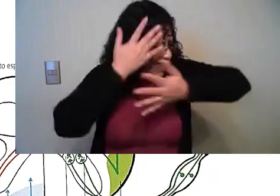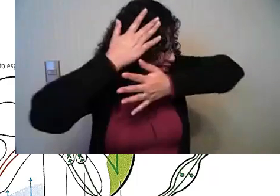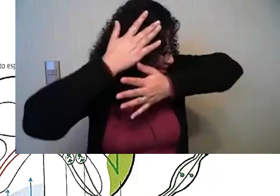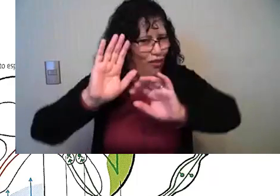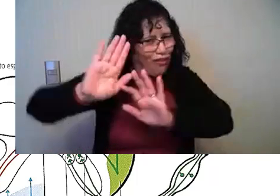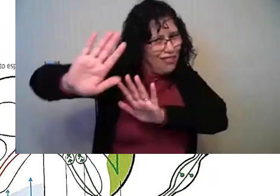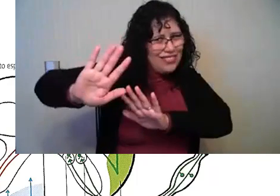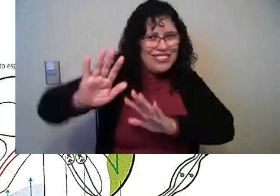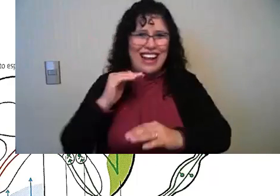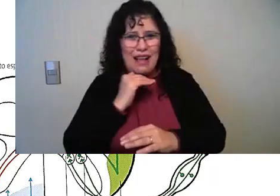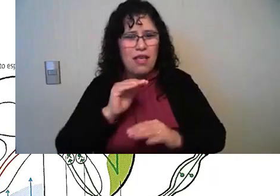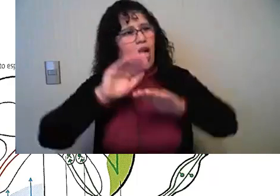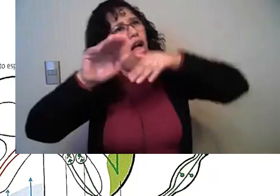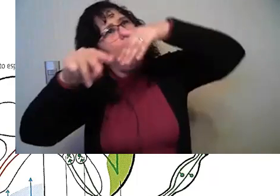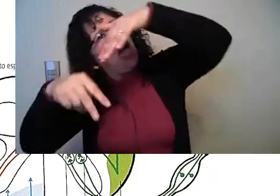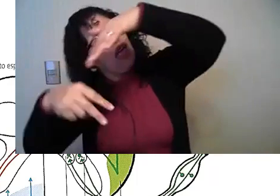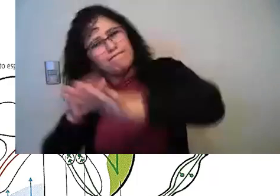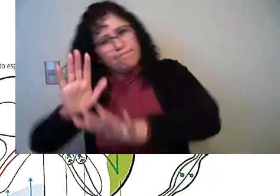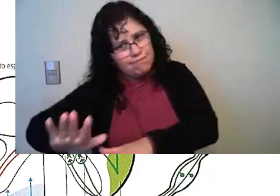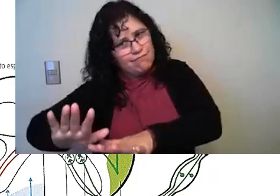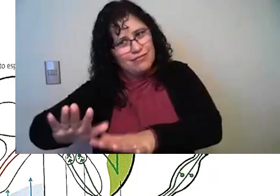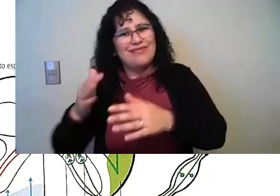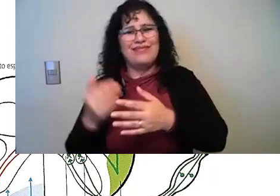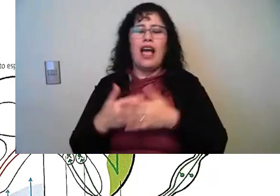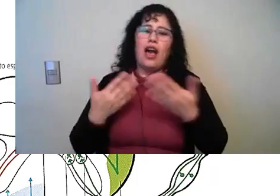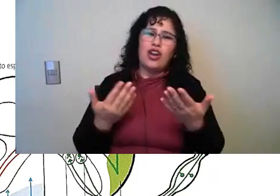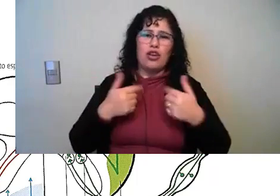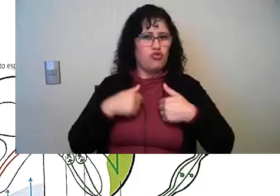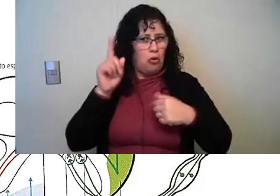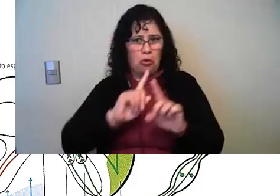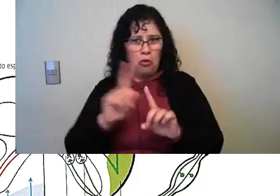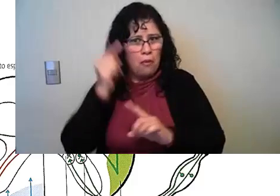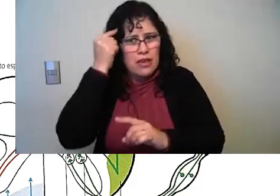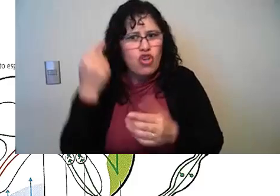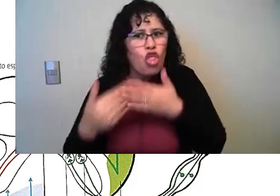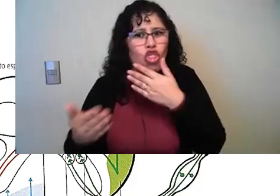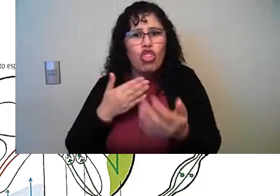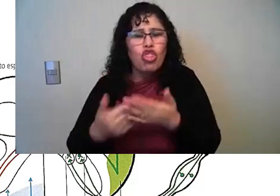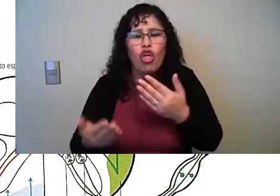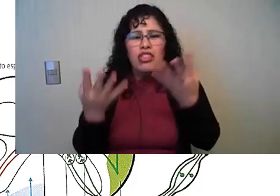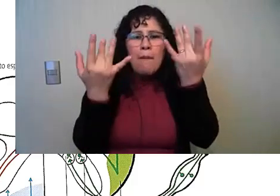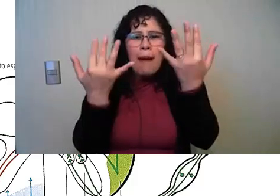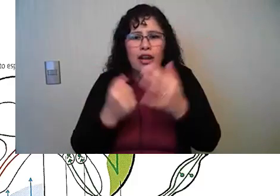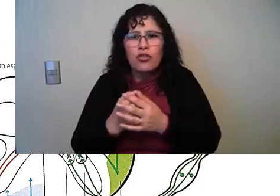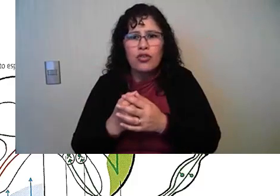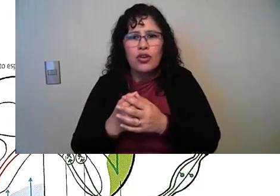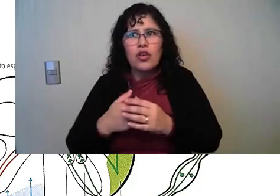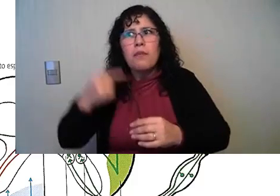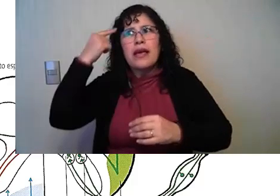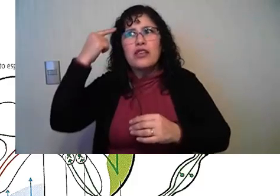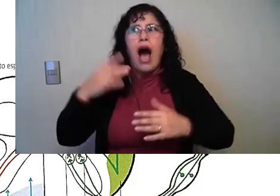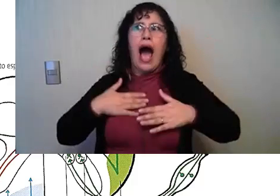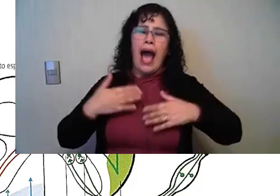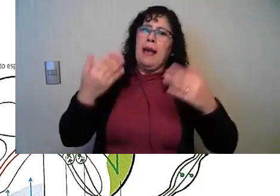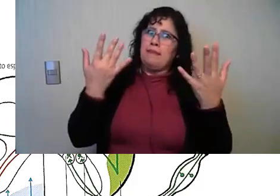cuerpo, pero no estoy pensando en dónde tengo ubicadas mis manos. Automáticamente el sistema reconoce